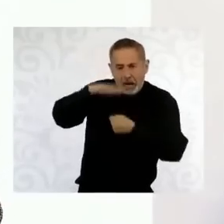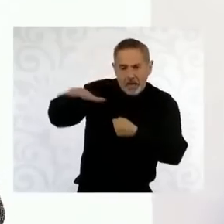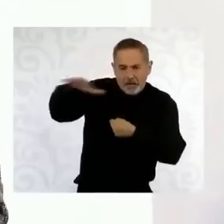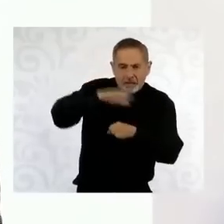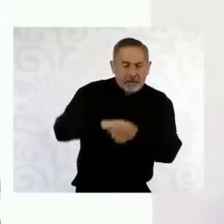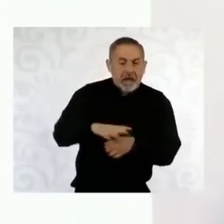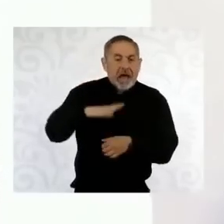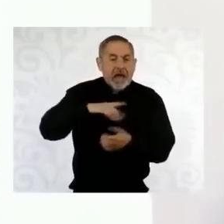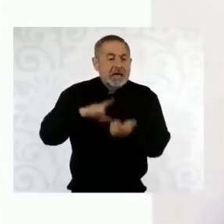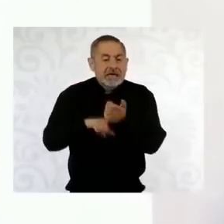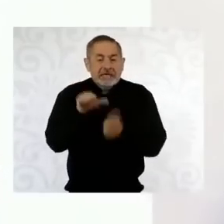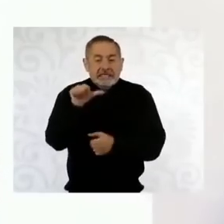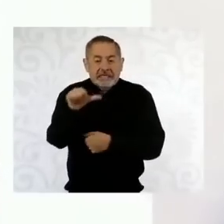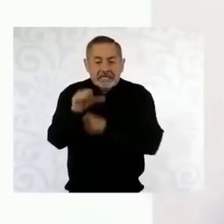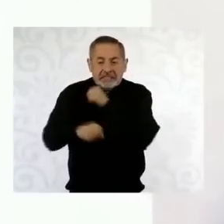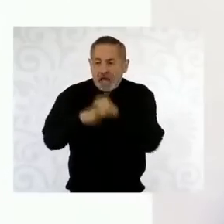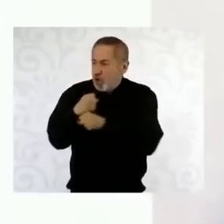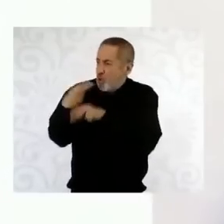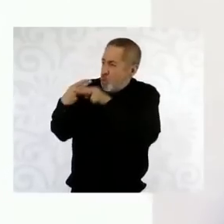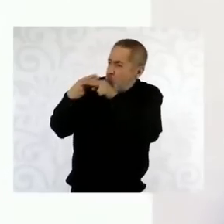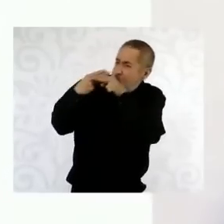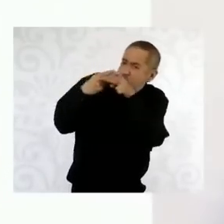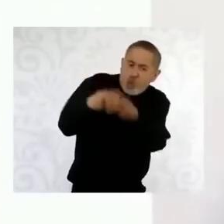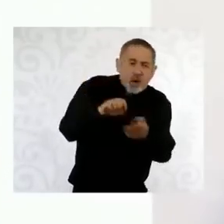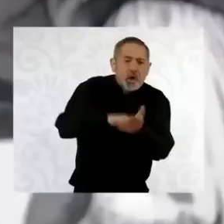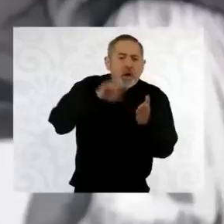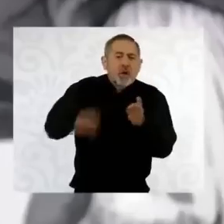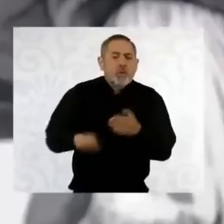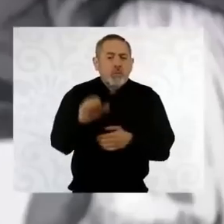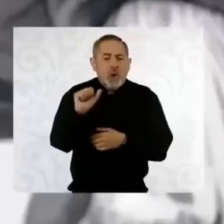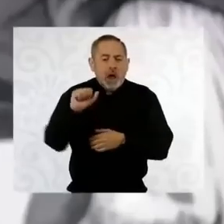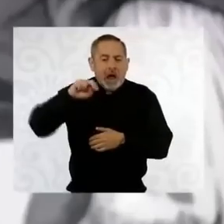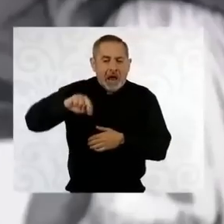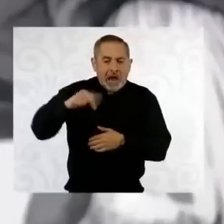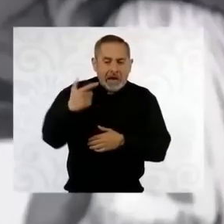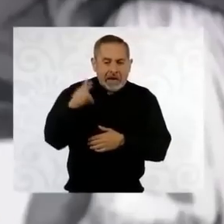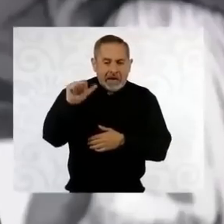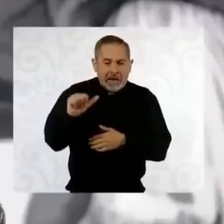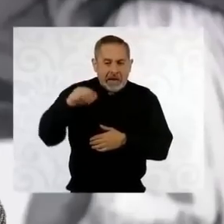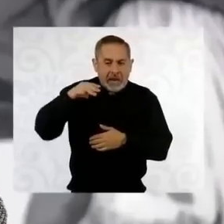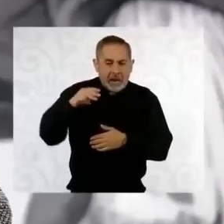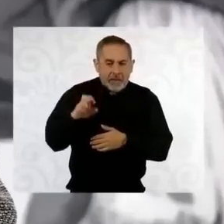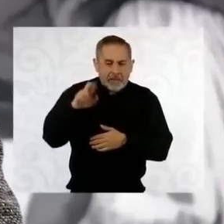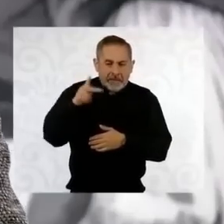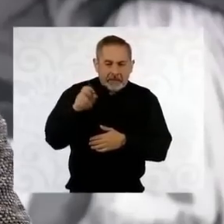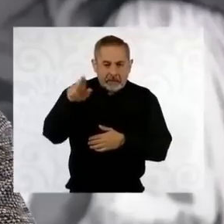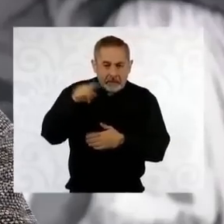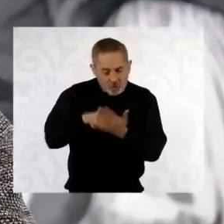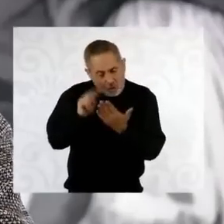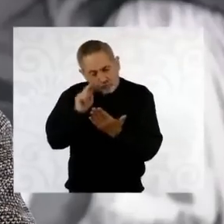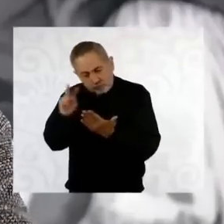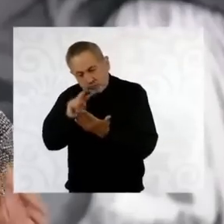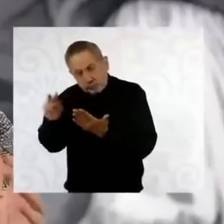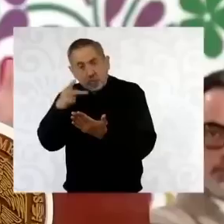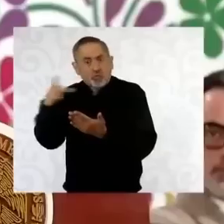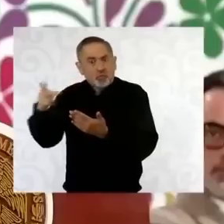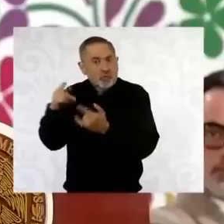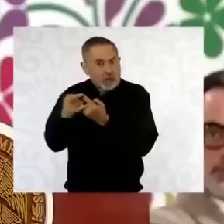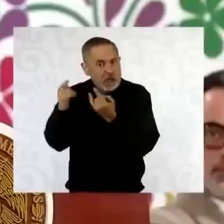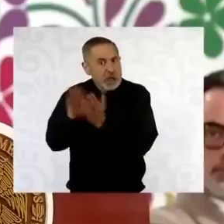tiene 16 años en el poder, como lo fue Angela Merkel. Por cierto, estoy leyendo sus memorias, muy